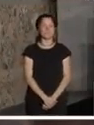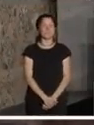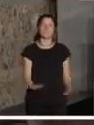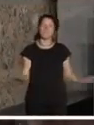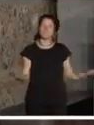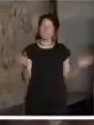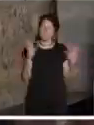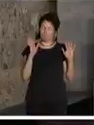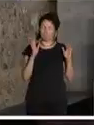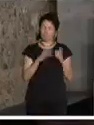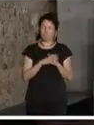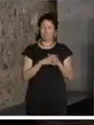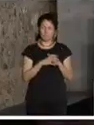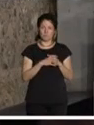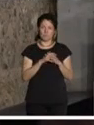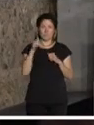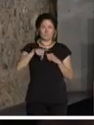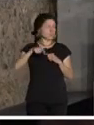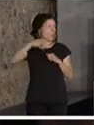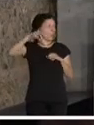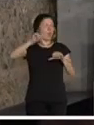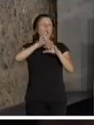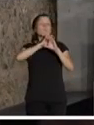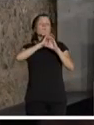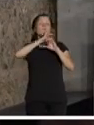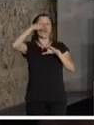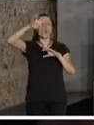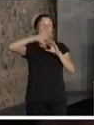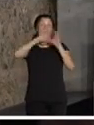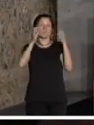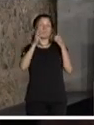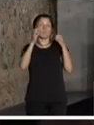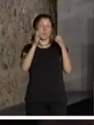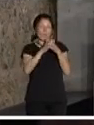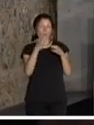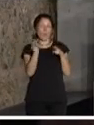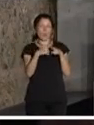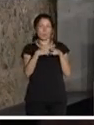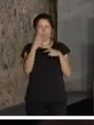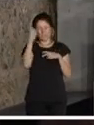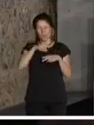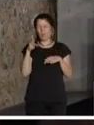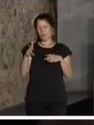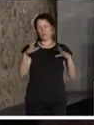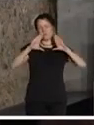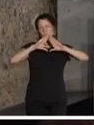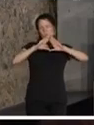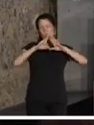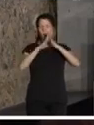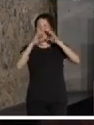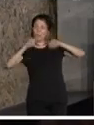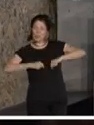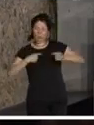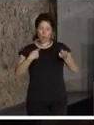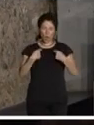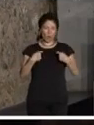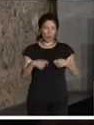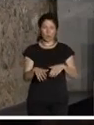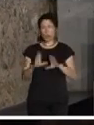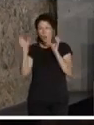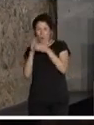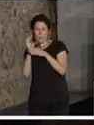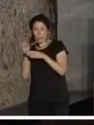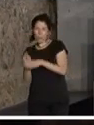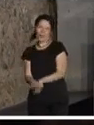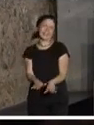Y por cierto Esta es la única formación política que sabe que los derechos feministas ni se pactan ni se negocian con el partido